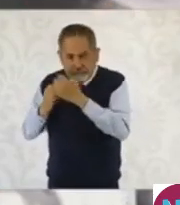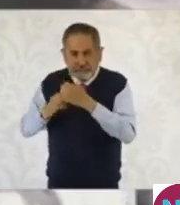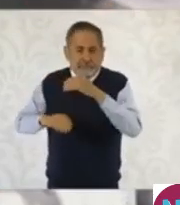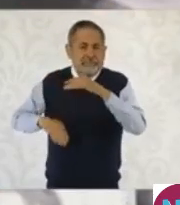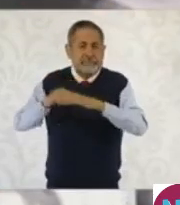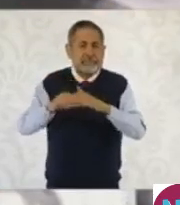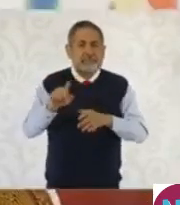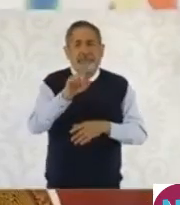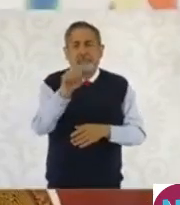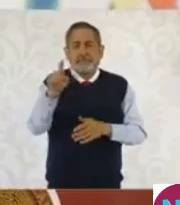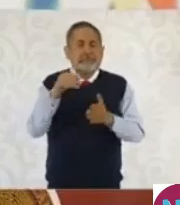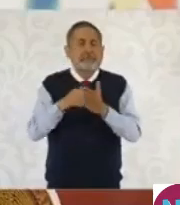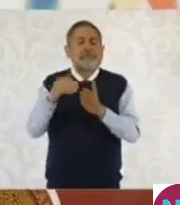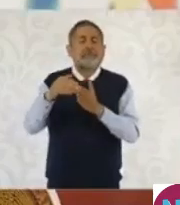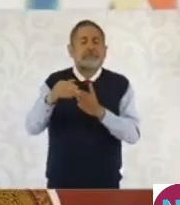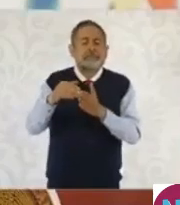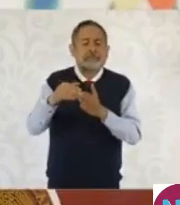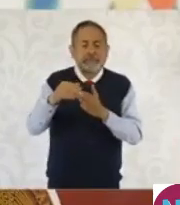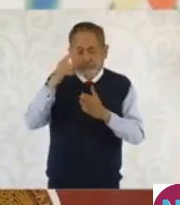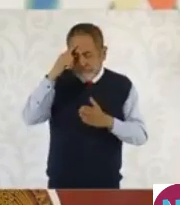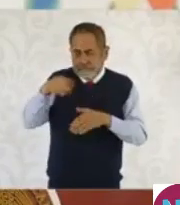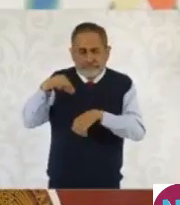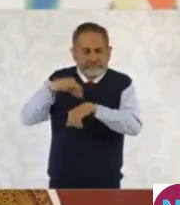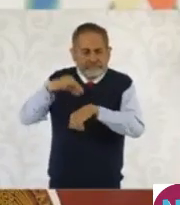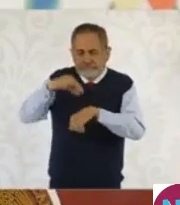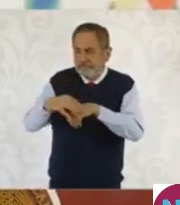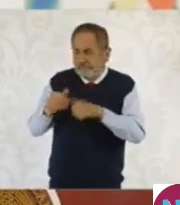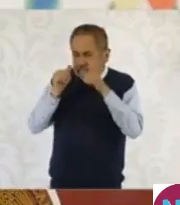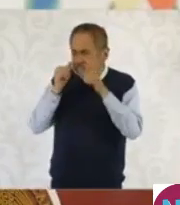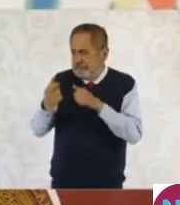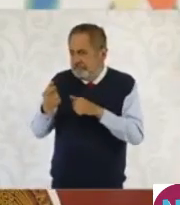millones de consultas de medicina